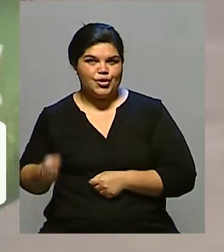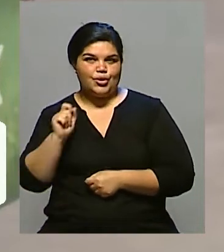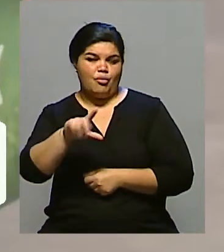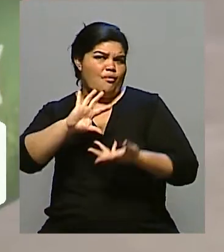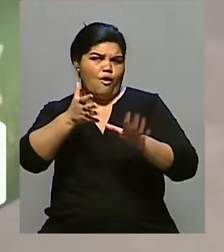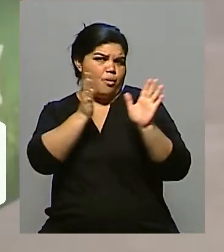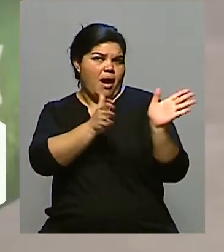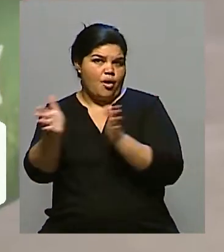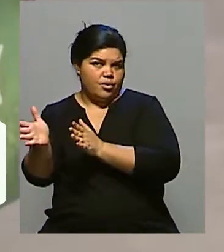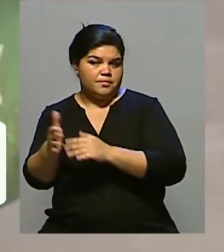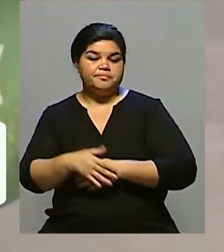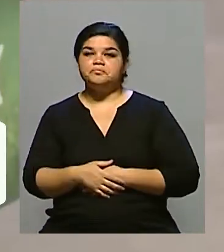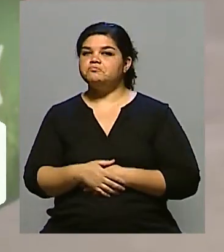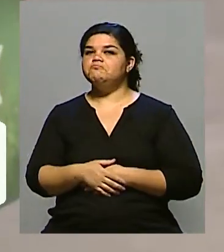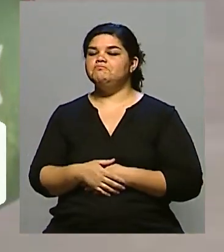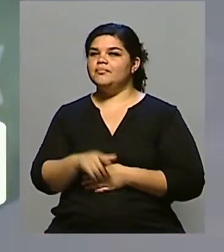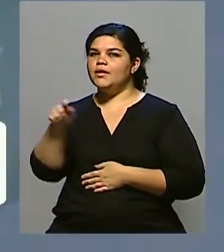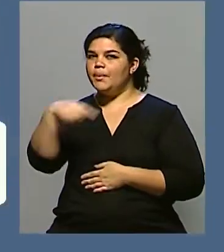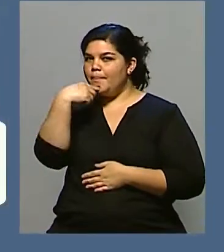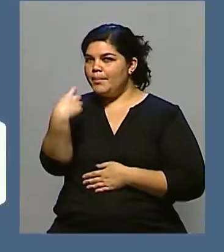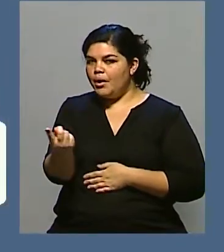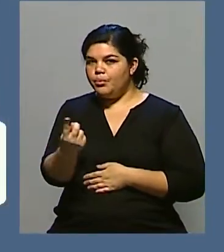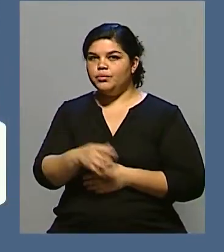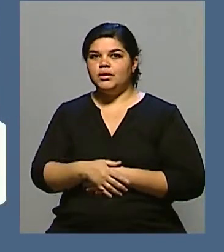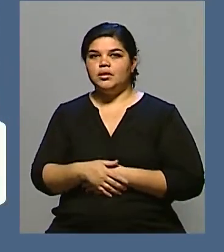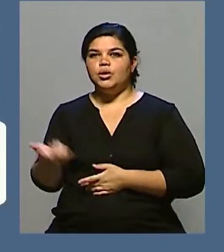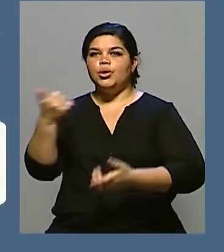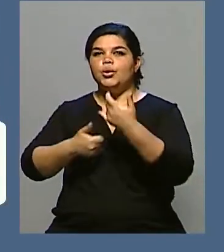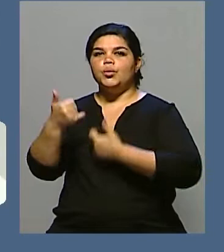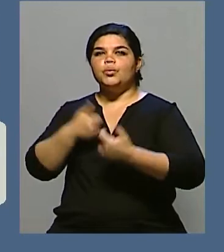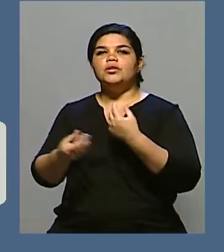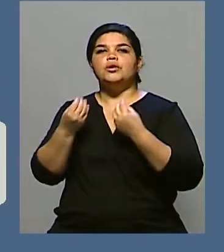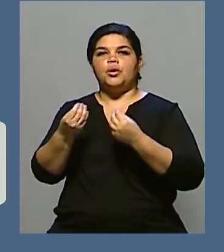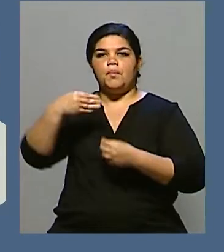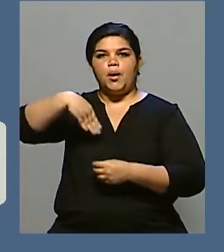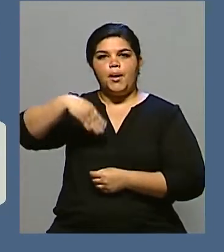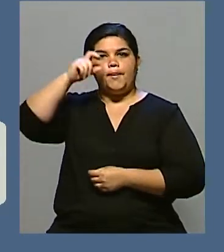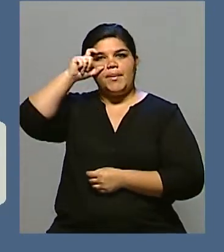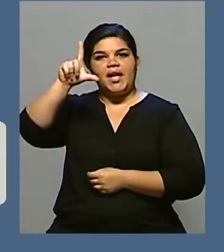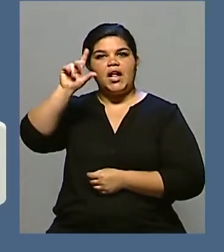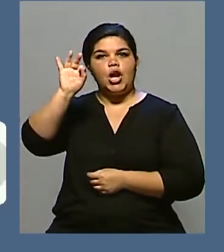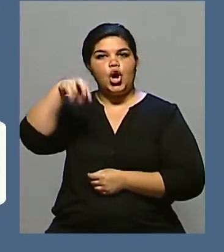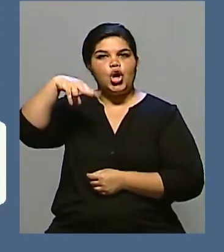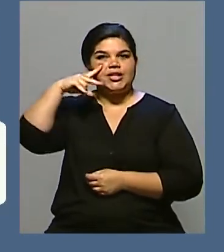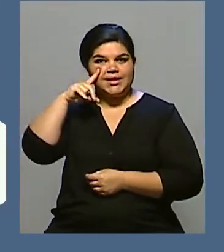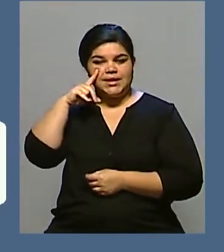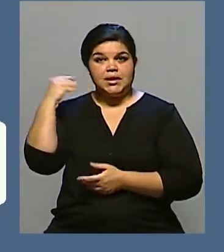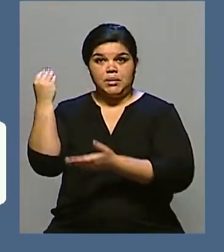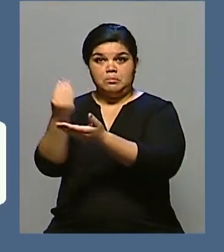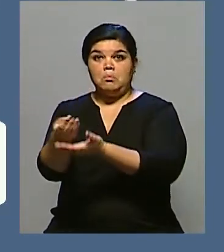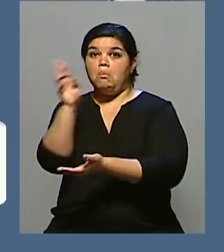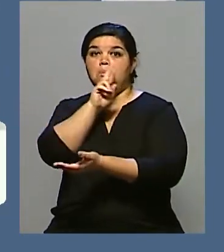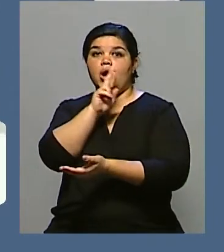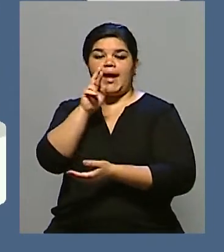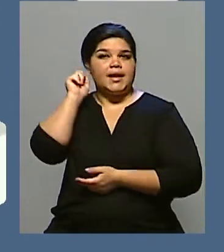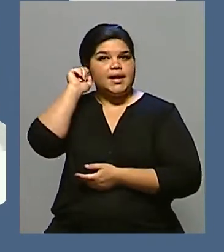Guido, queríamos que nos cuente un poco cómo es el perfil de Giorgia Meloni, teniendo en cuenta que los medios del mundo hablaban